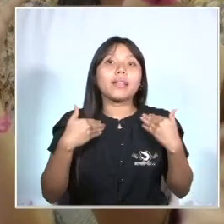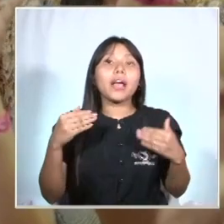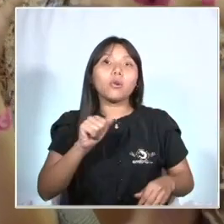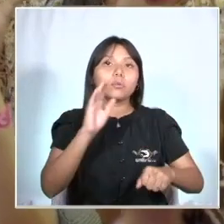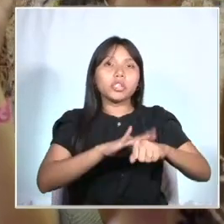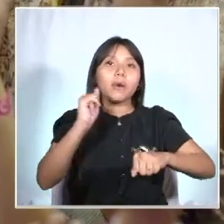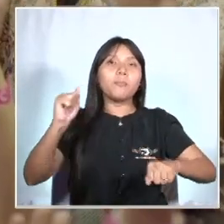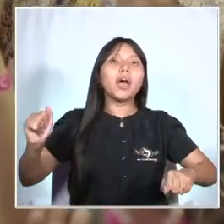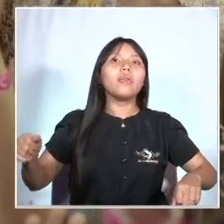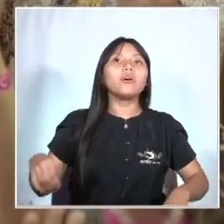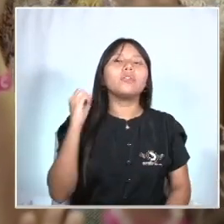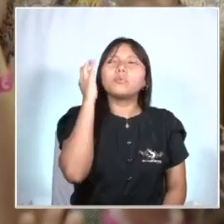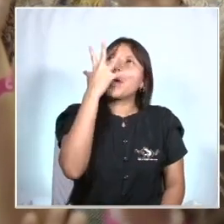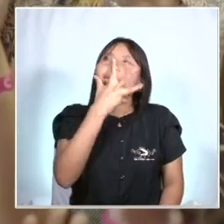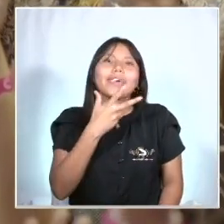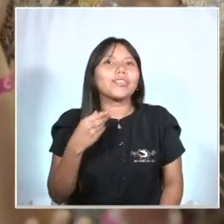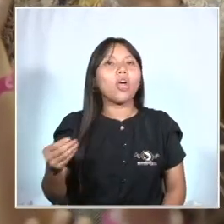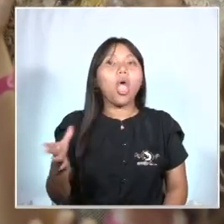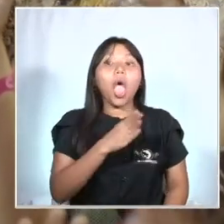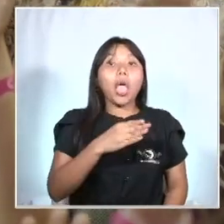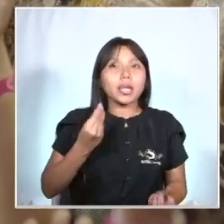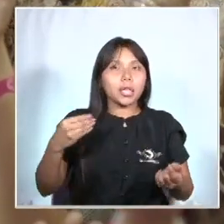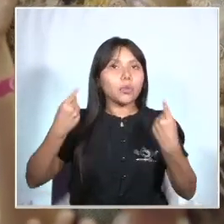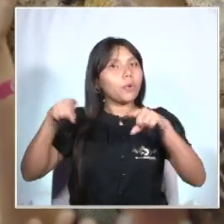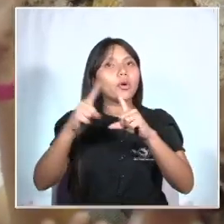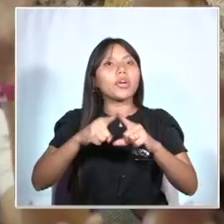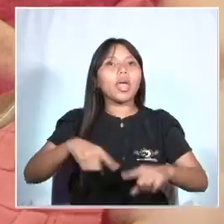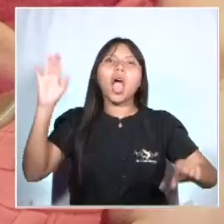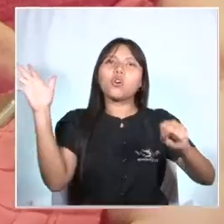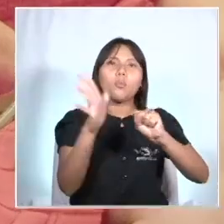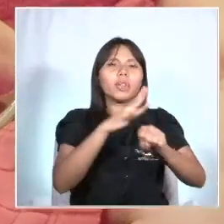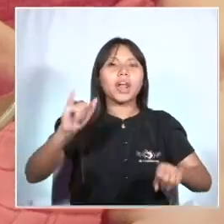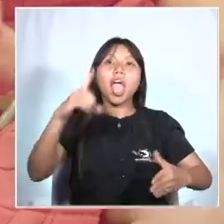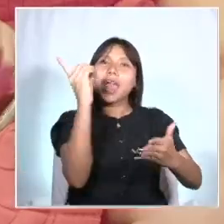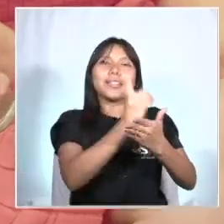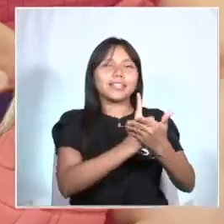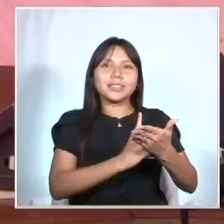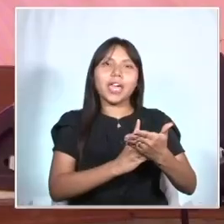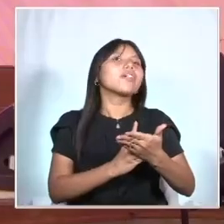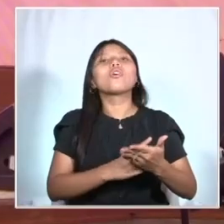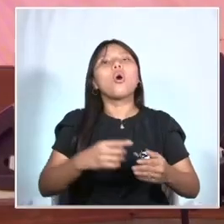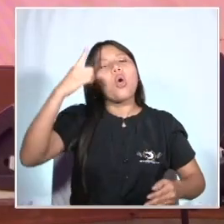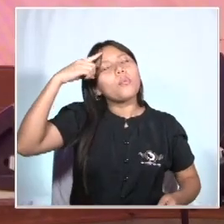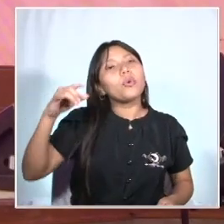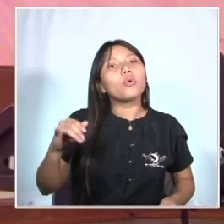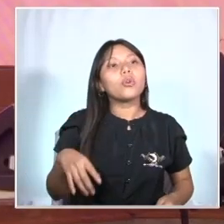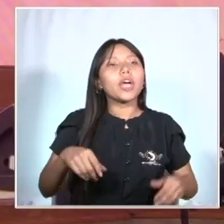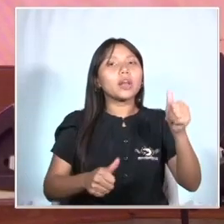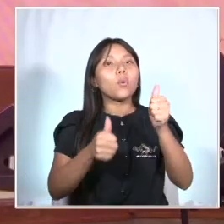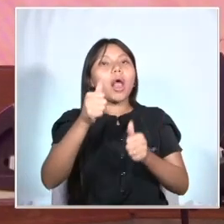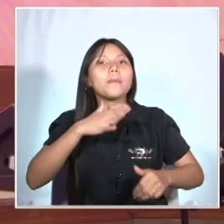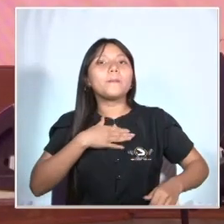divino. Pero voy a cumplir el diseño por el cual me crearon.